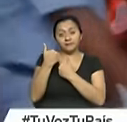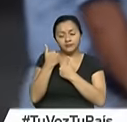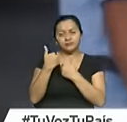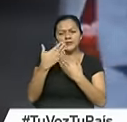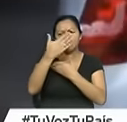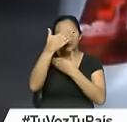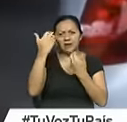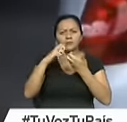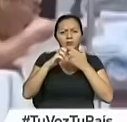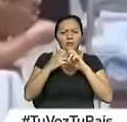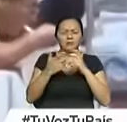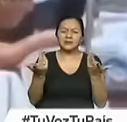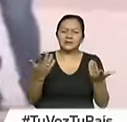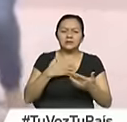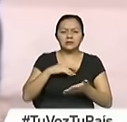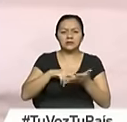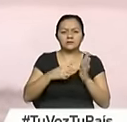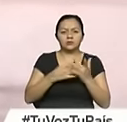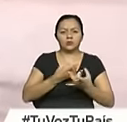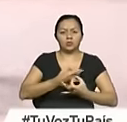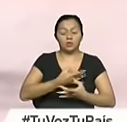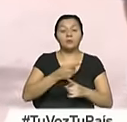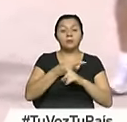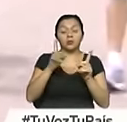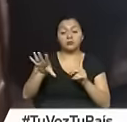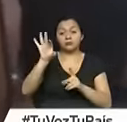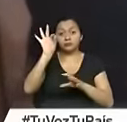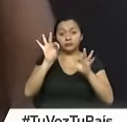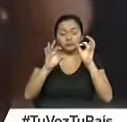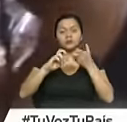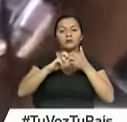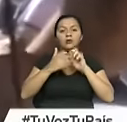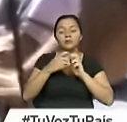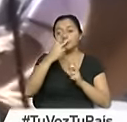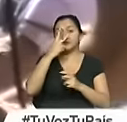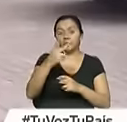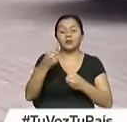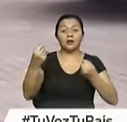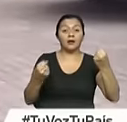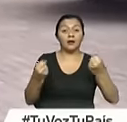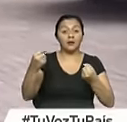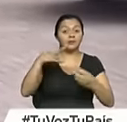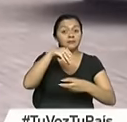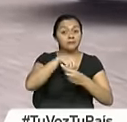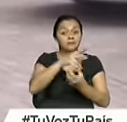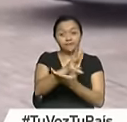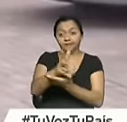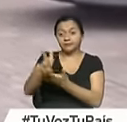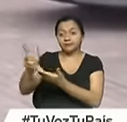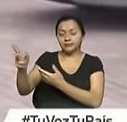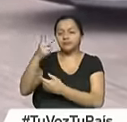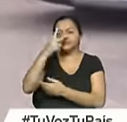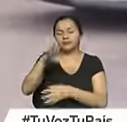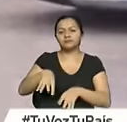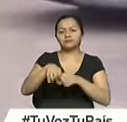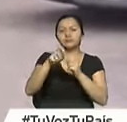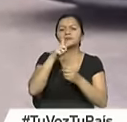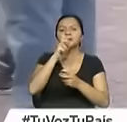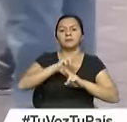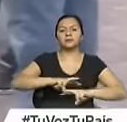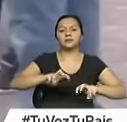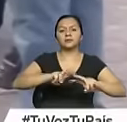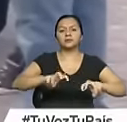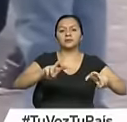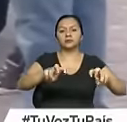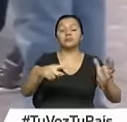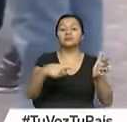estafen, verdaderamente eso nos duele mucho. En caso de encontrar una irregularidad en un automotor exhibido, este será retenido para